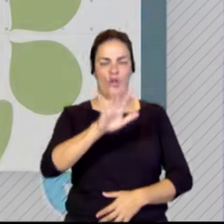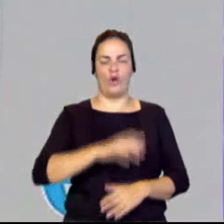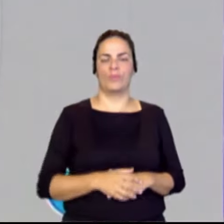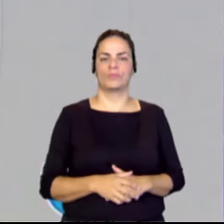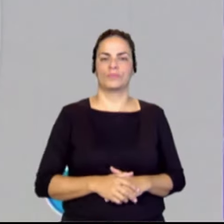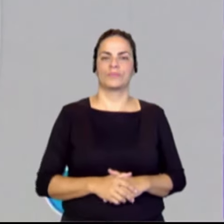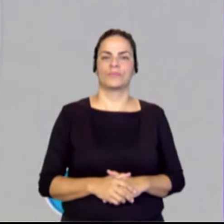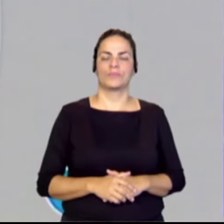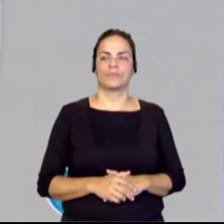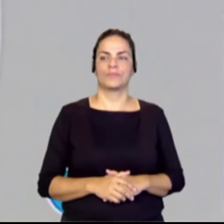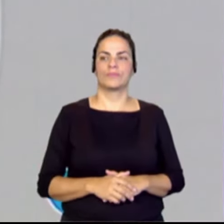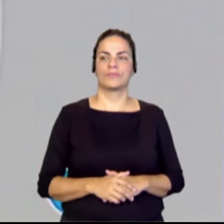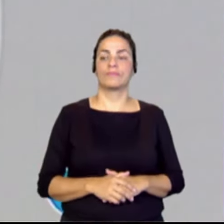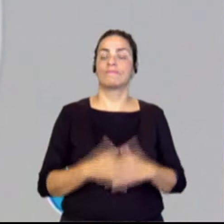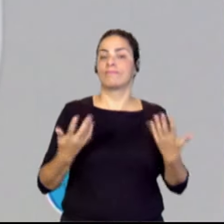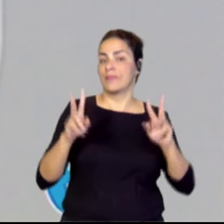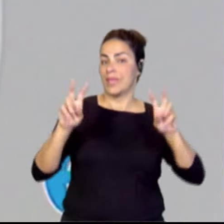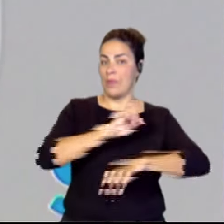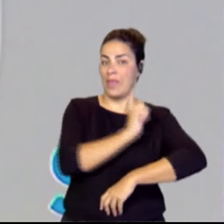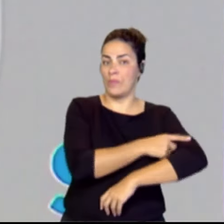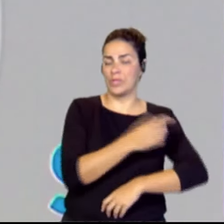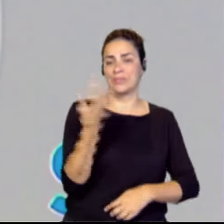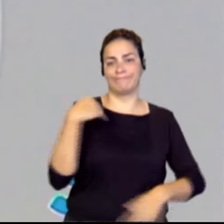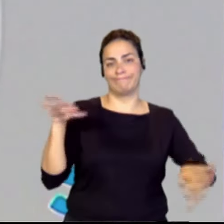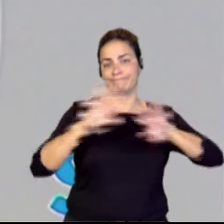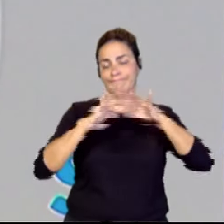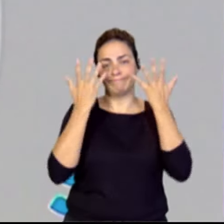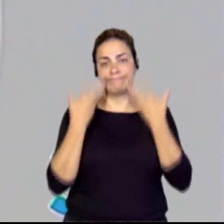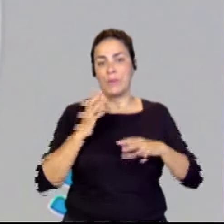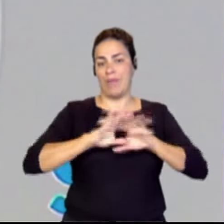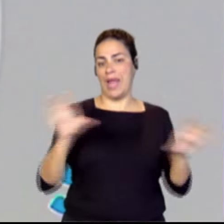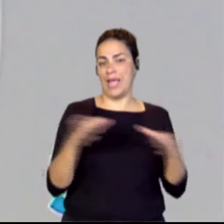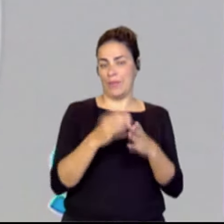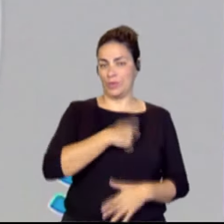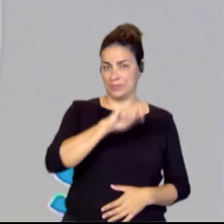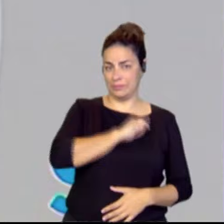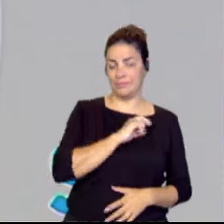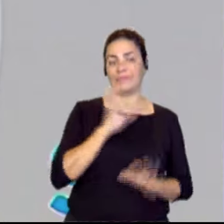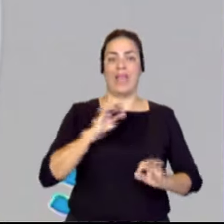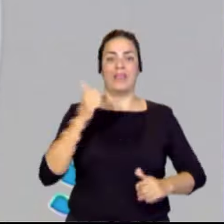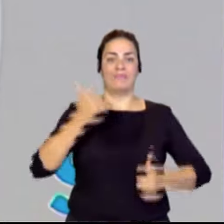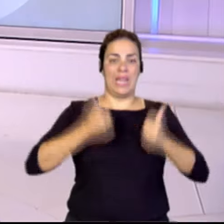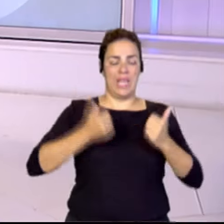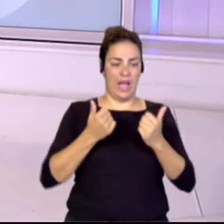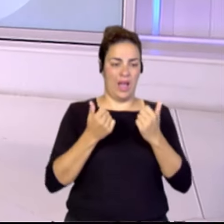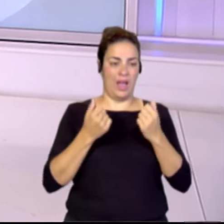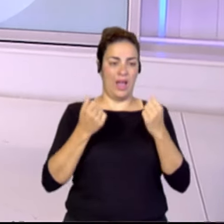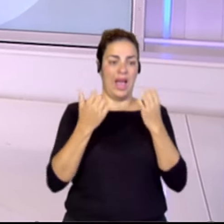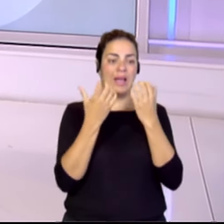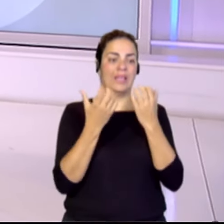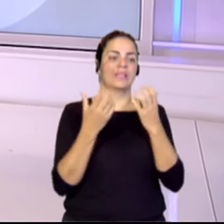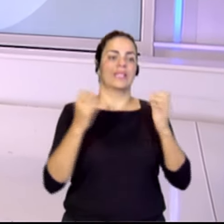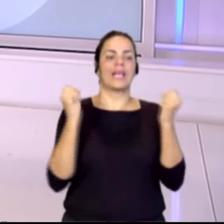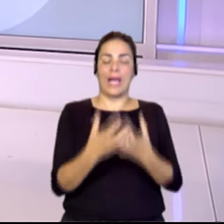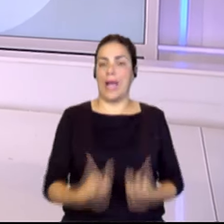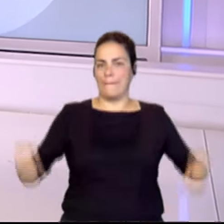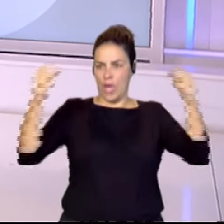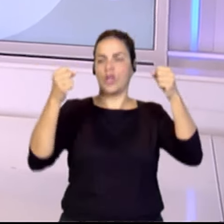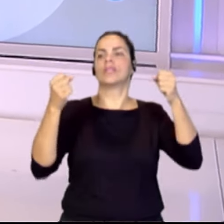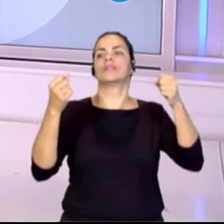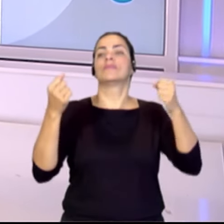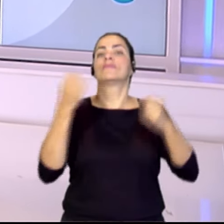cco y en los deportes noche a siaga para los equipos españoles en la Liga de Campeones fati Buenos días dos partidos y dos derrotas